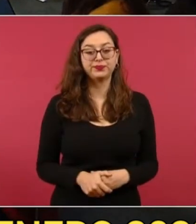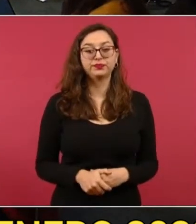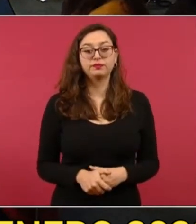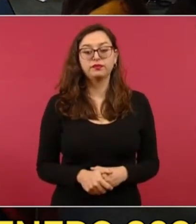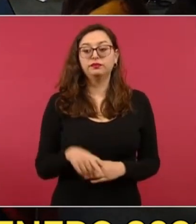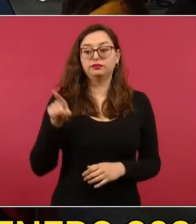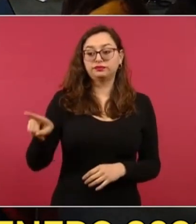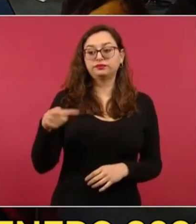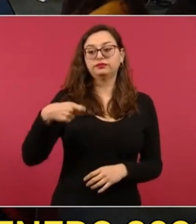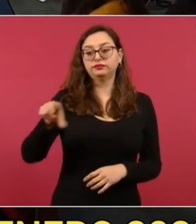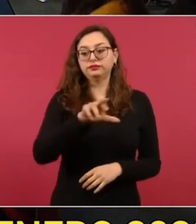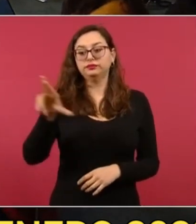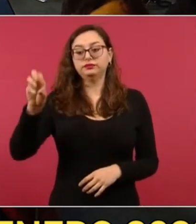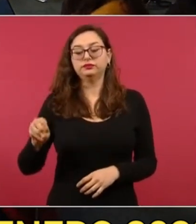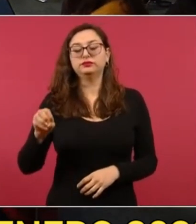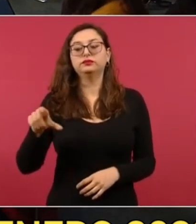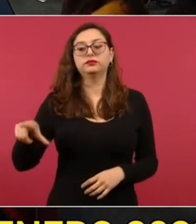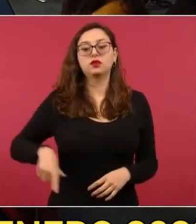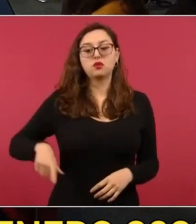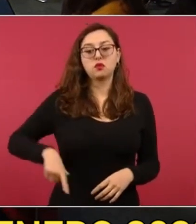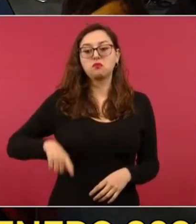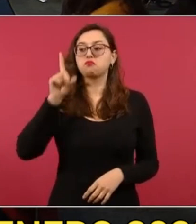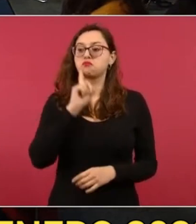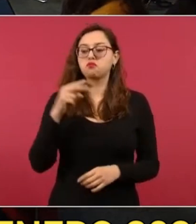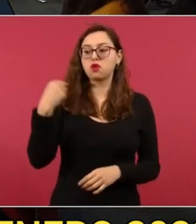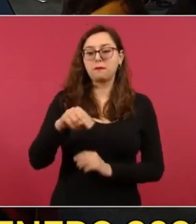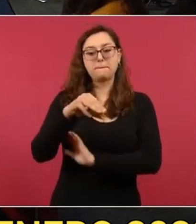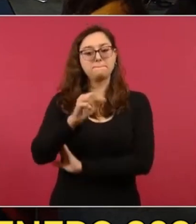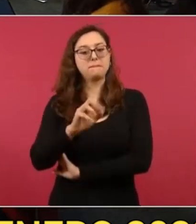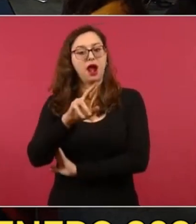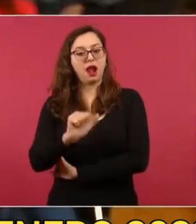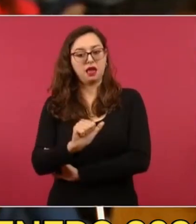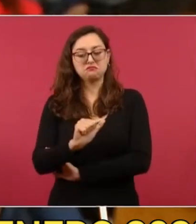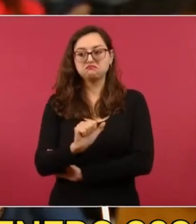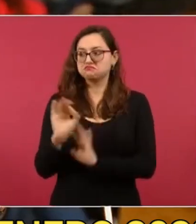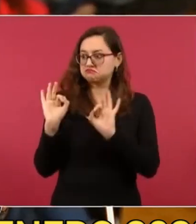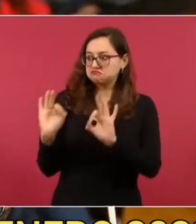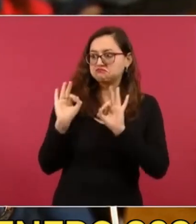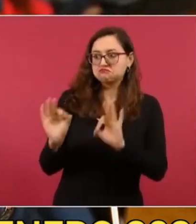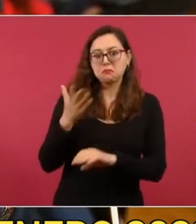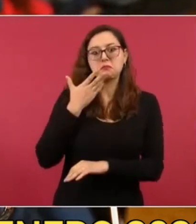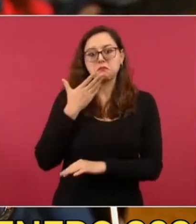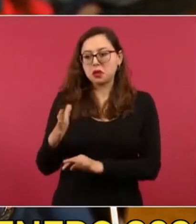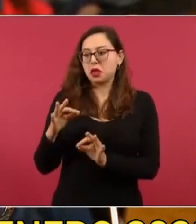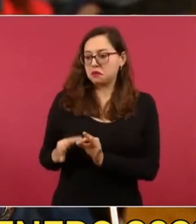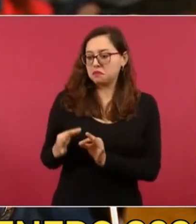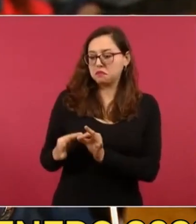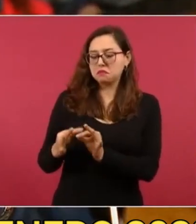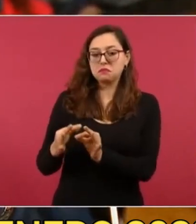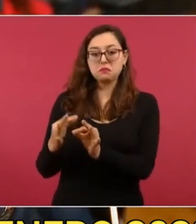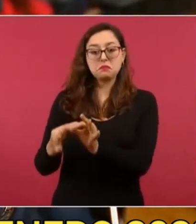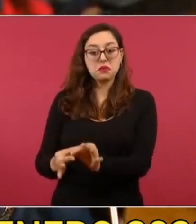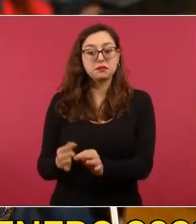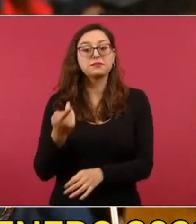hoy gobernadora Mara Lezama va marchando muy bien. Sin embargo, las personas heredadas